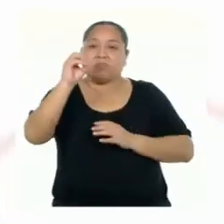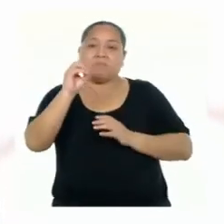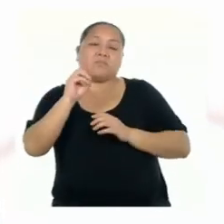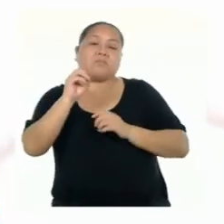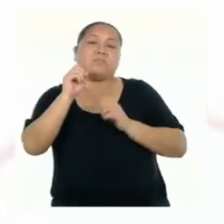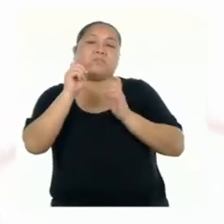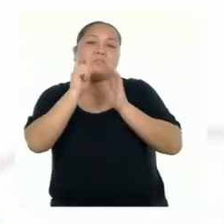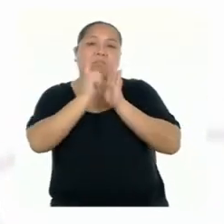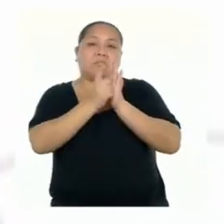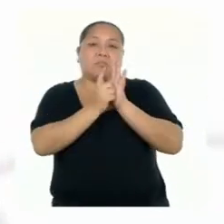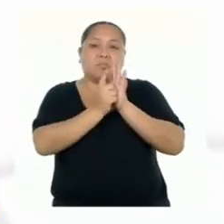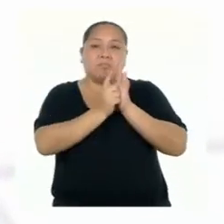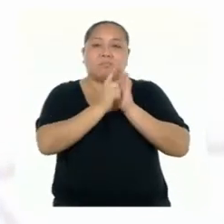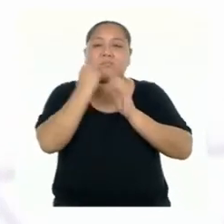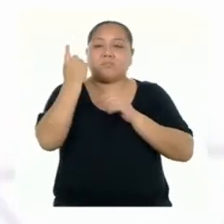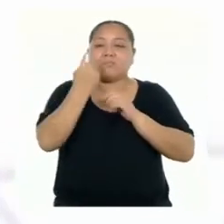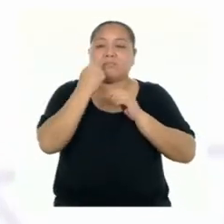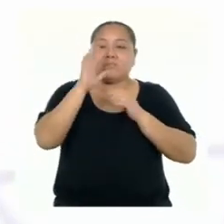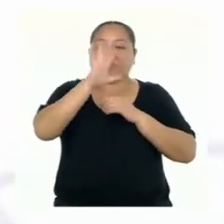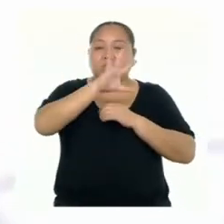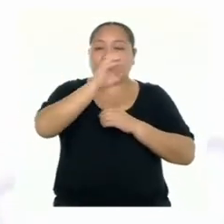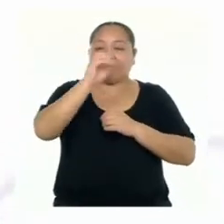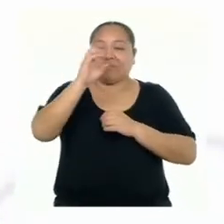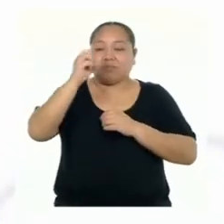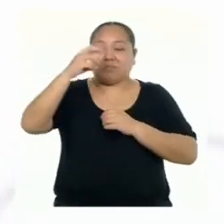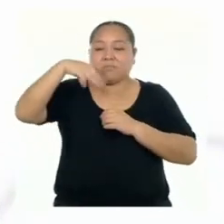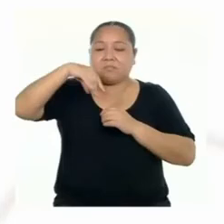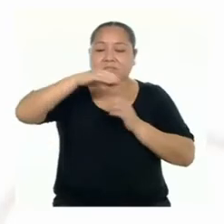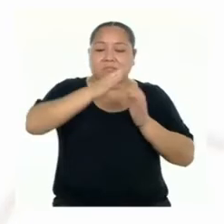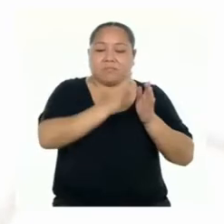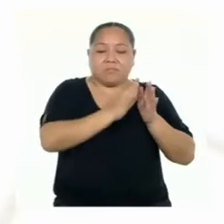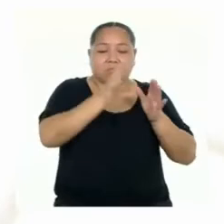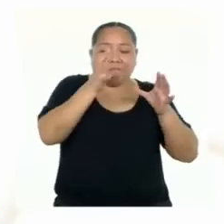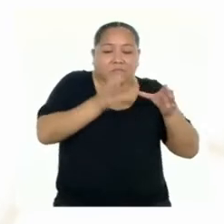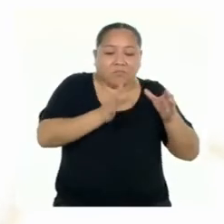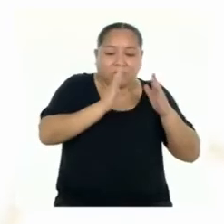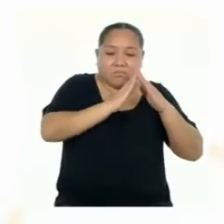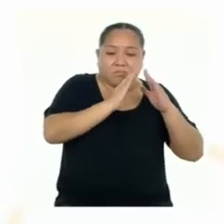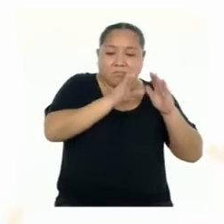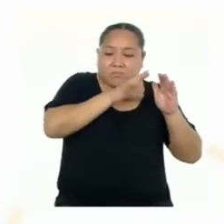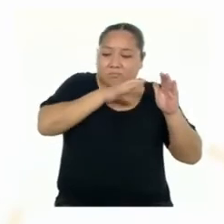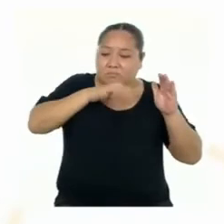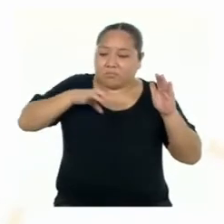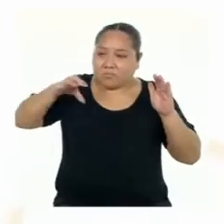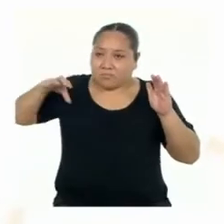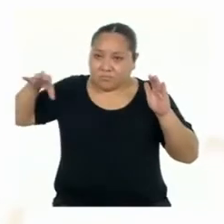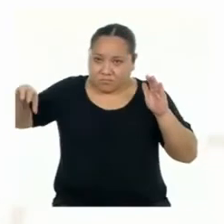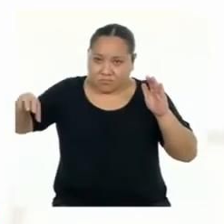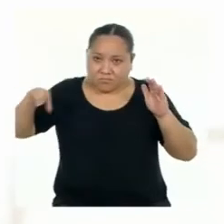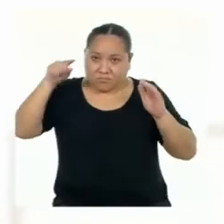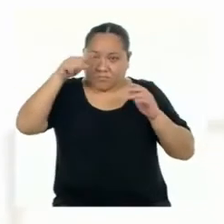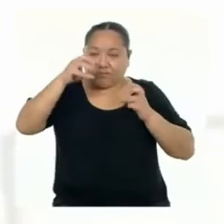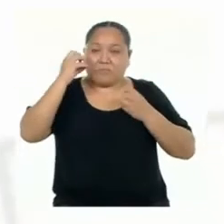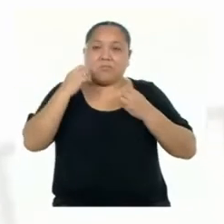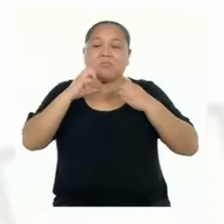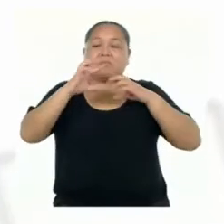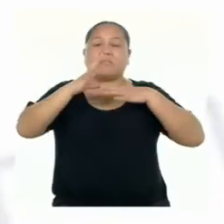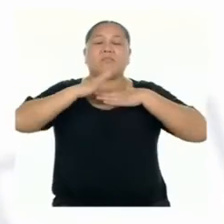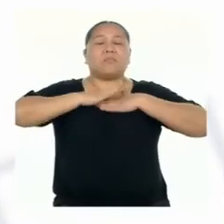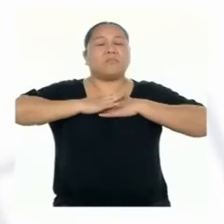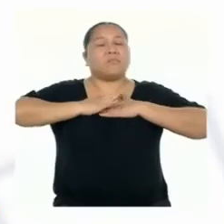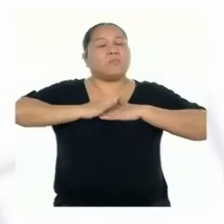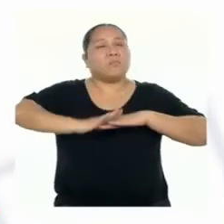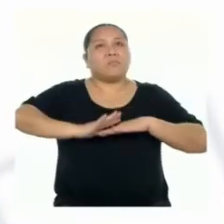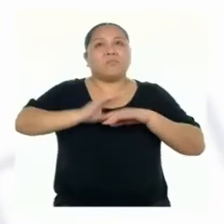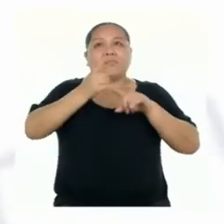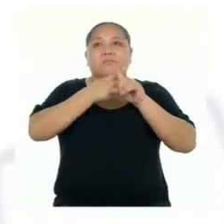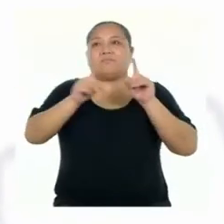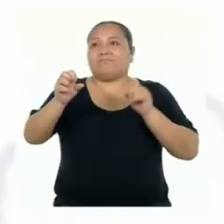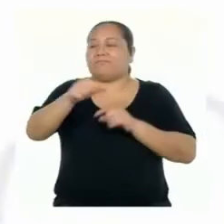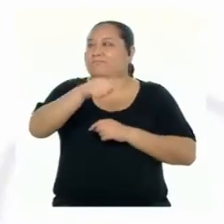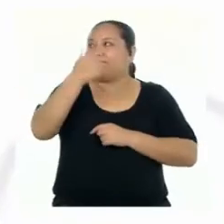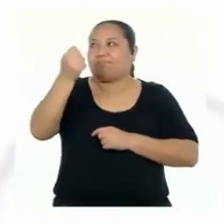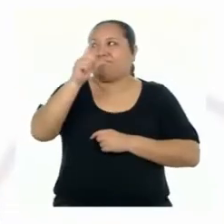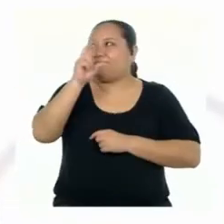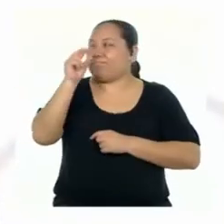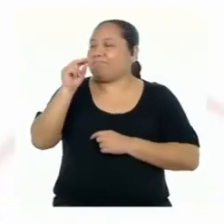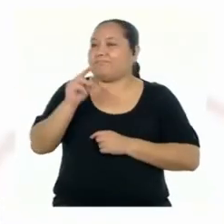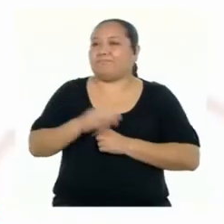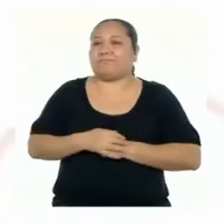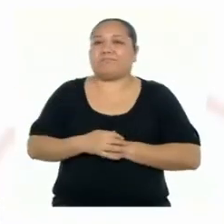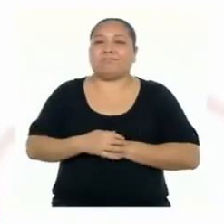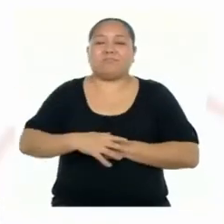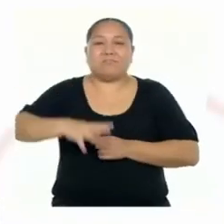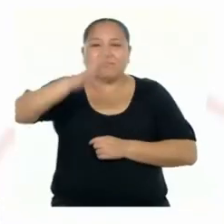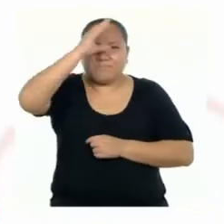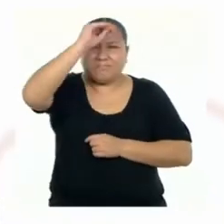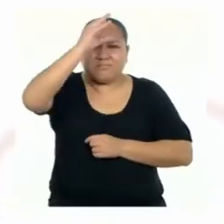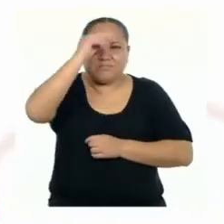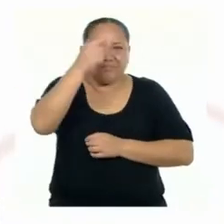500 metros de distancia. Para algunos, esto fue una oportunidad para desestresarse un poco, pero tal vez para otros no. Chicas y